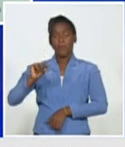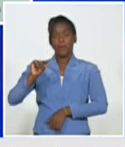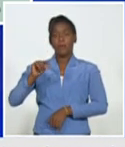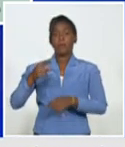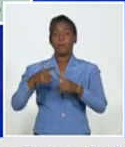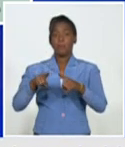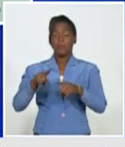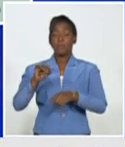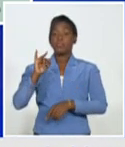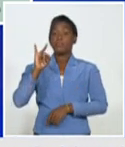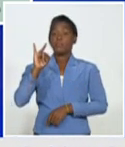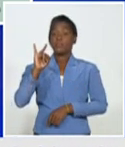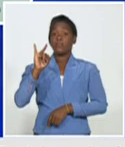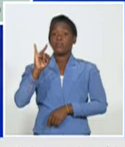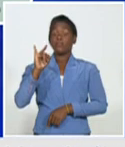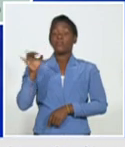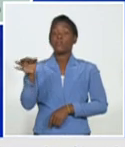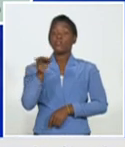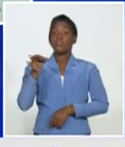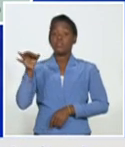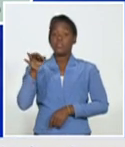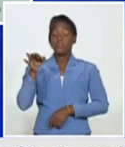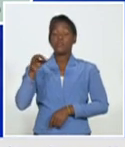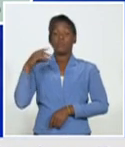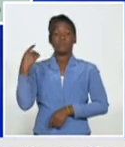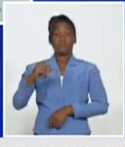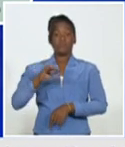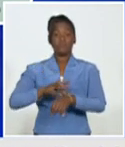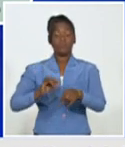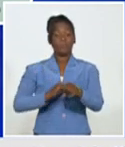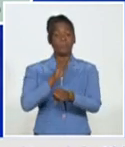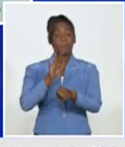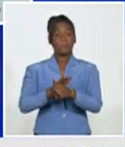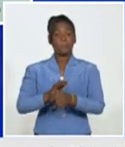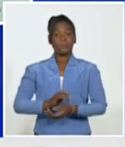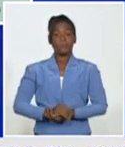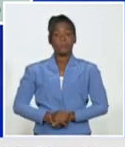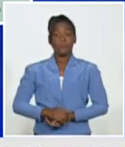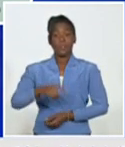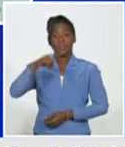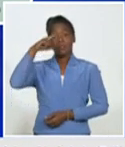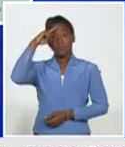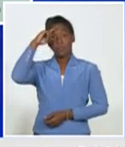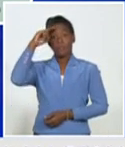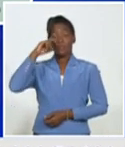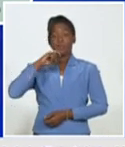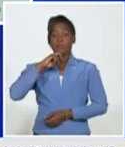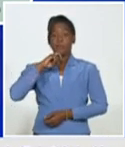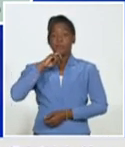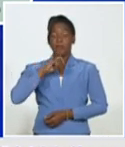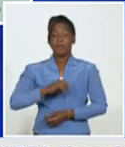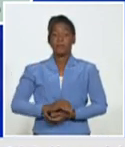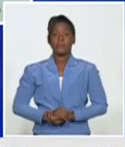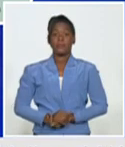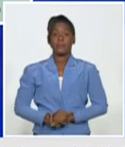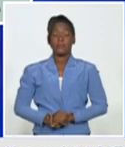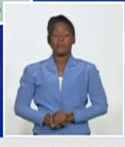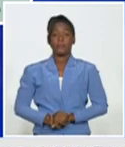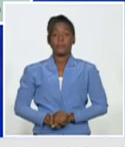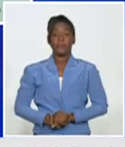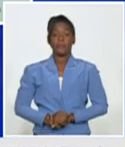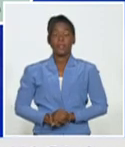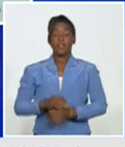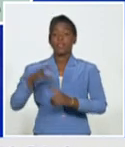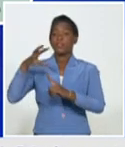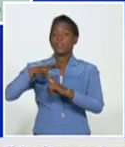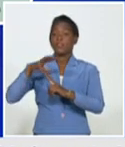sus 11 municipios. San Antonio de los Baños con 8, el mayor número, San Cristóbal